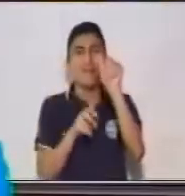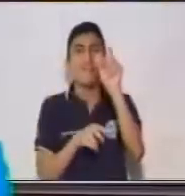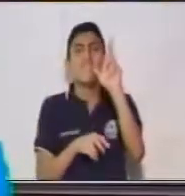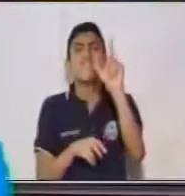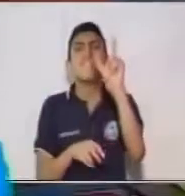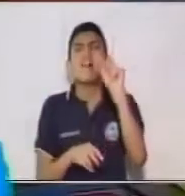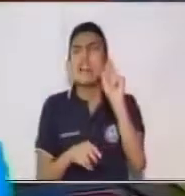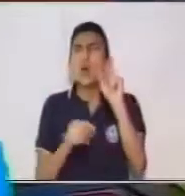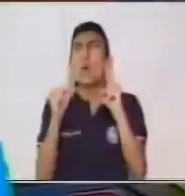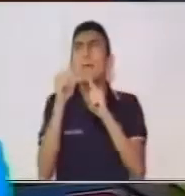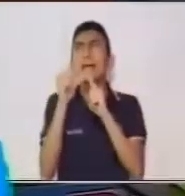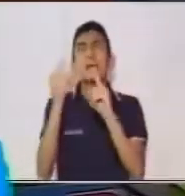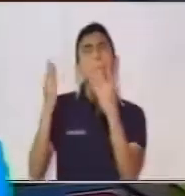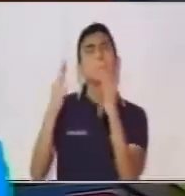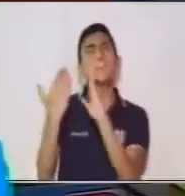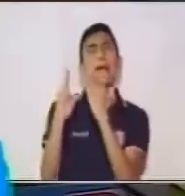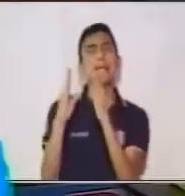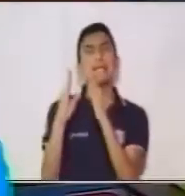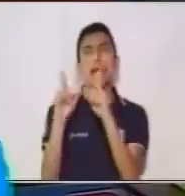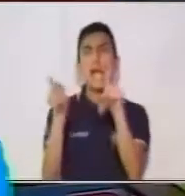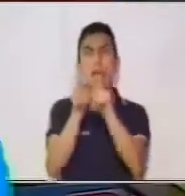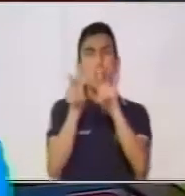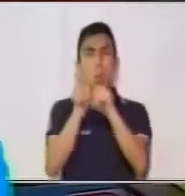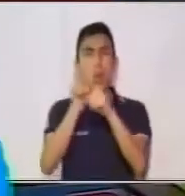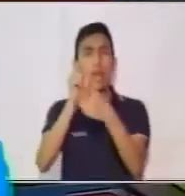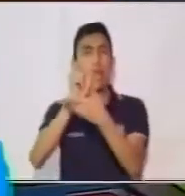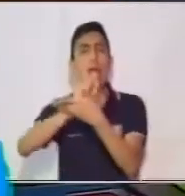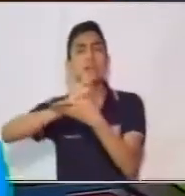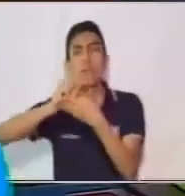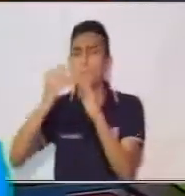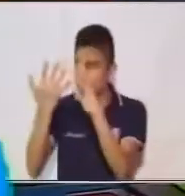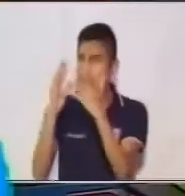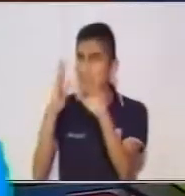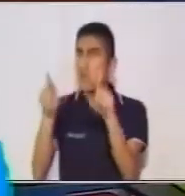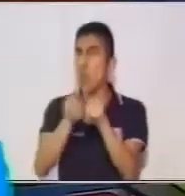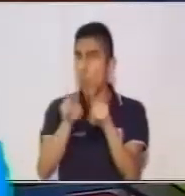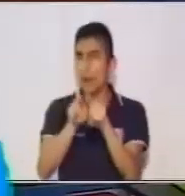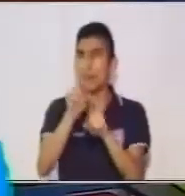barco. Vamos a repetirlo nuevamente. Y decimos